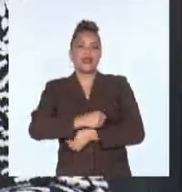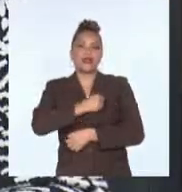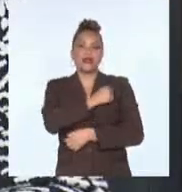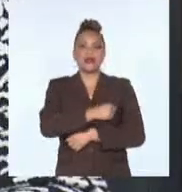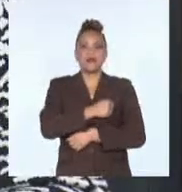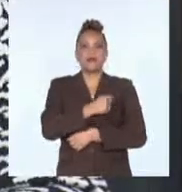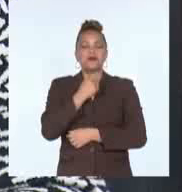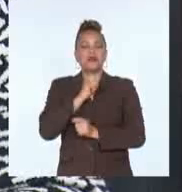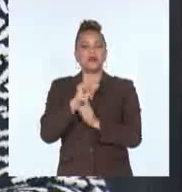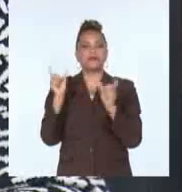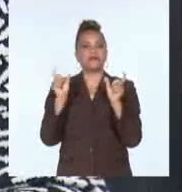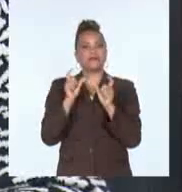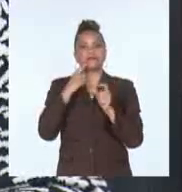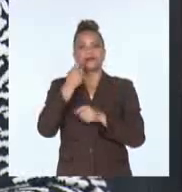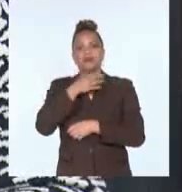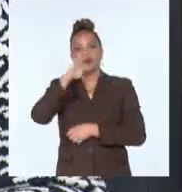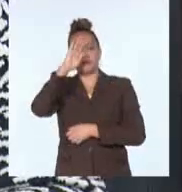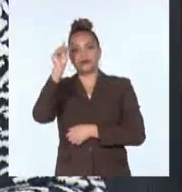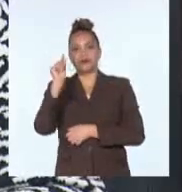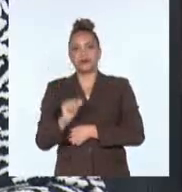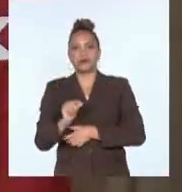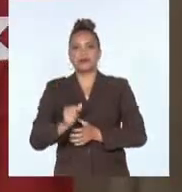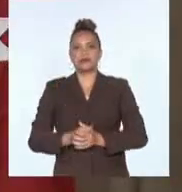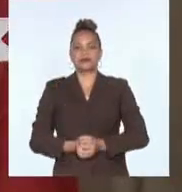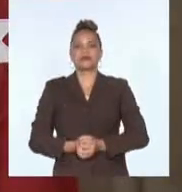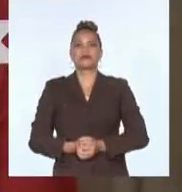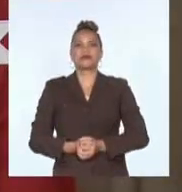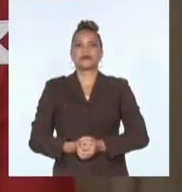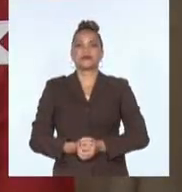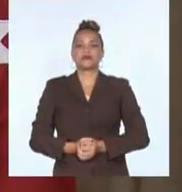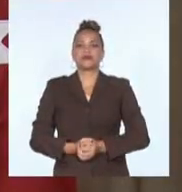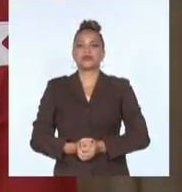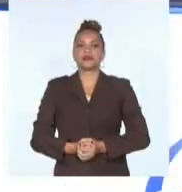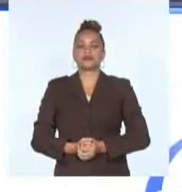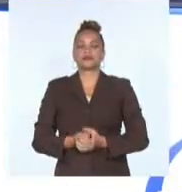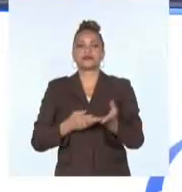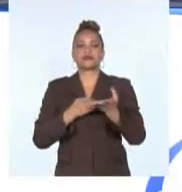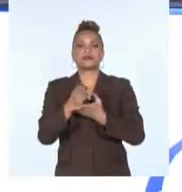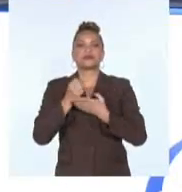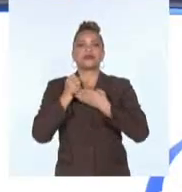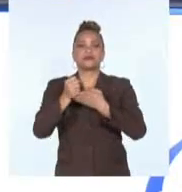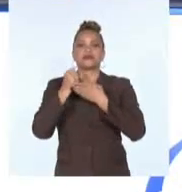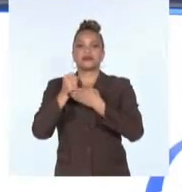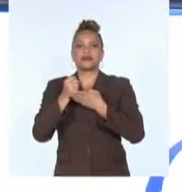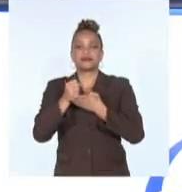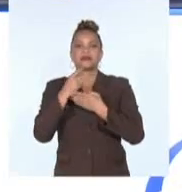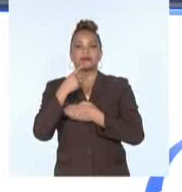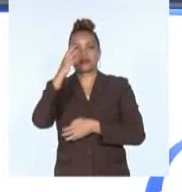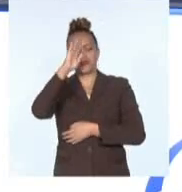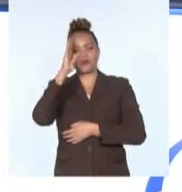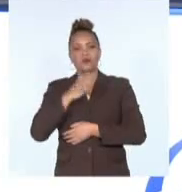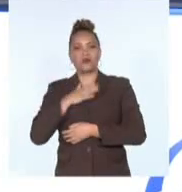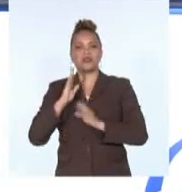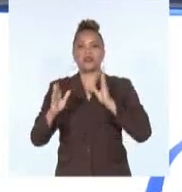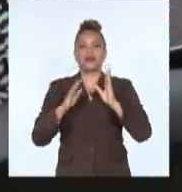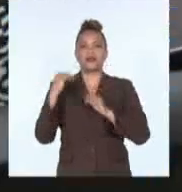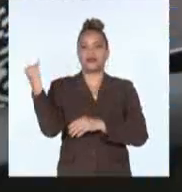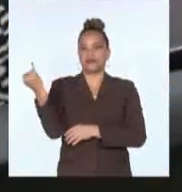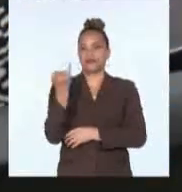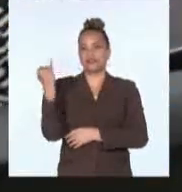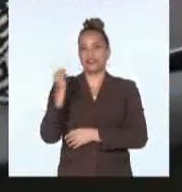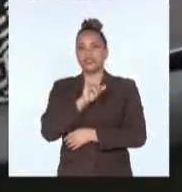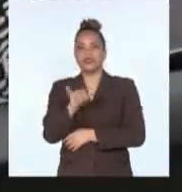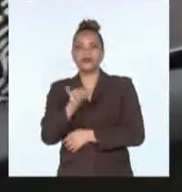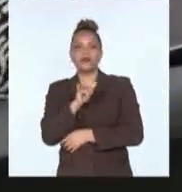los cubanos y reafirmó el compromiso de su país de continuar apoyando la causa cubana en los escenarios internacionales, así como